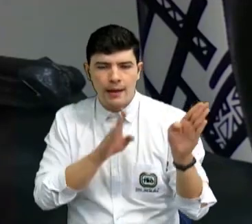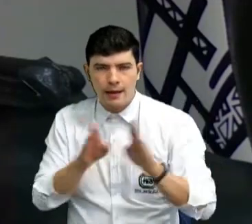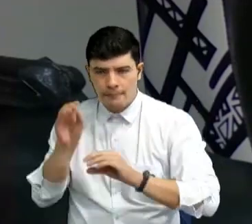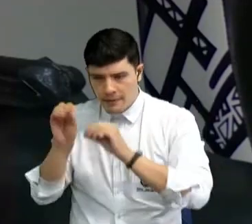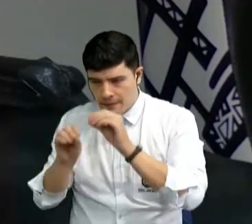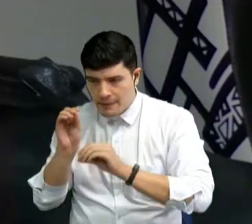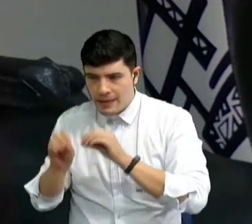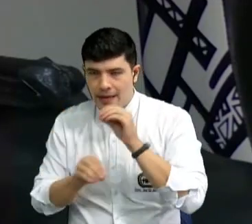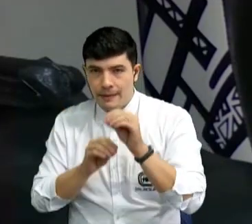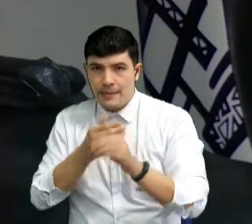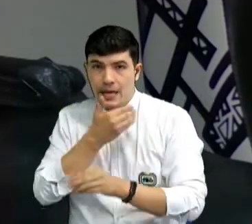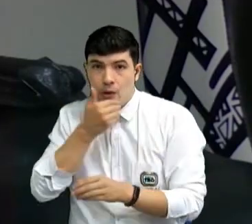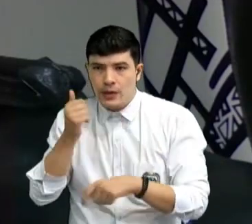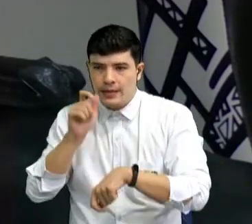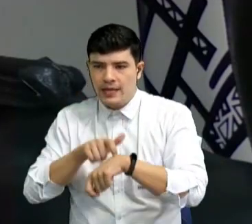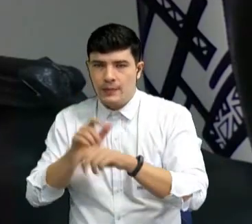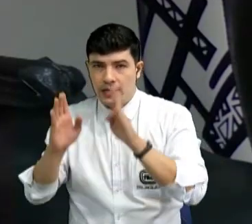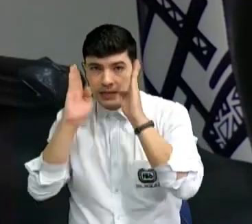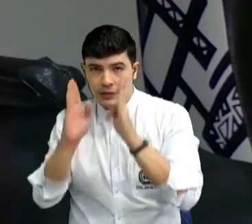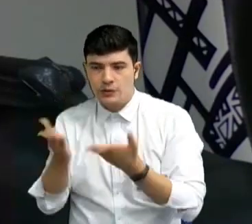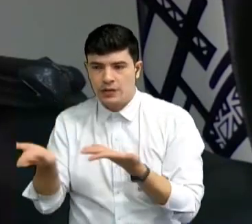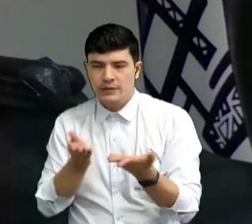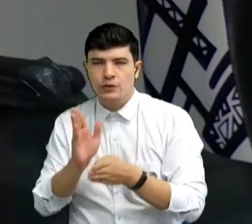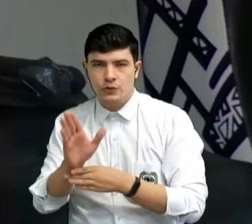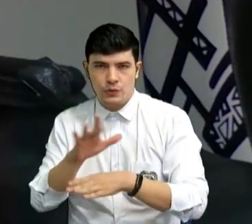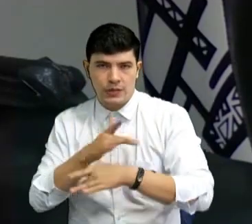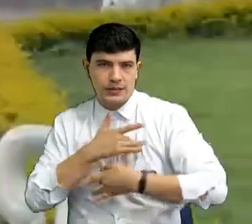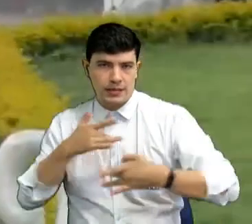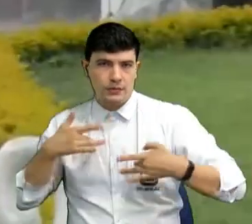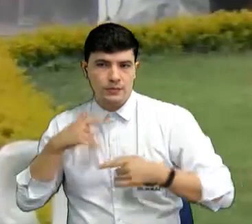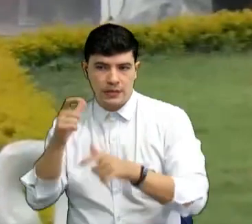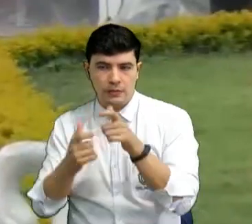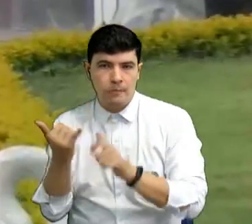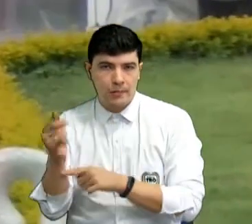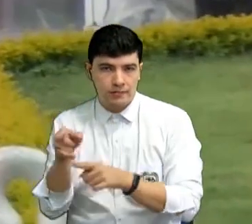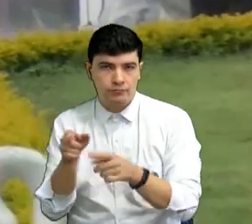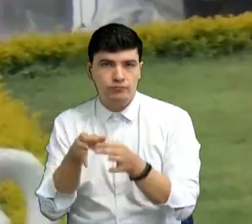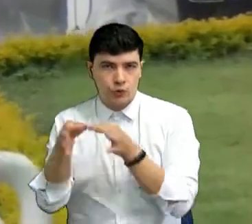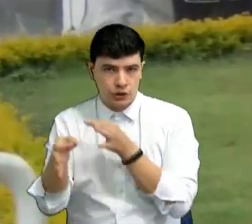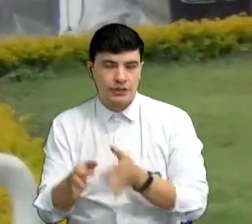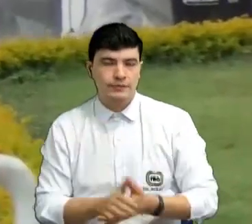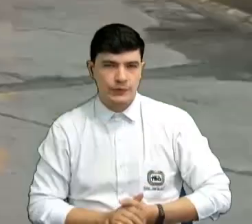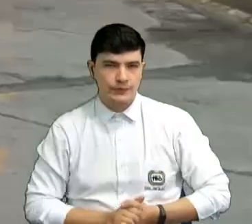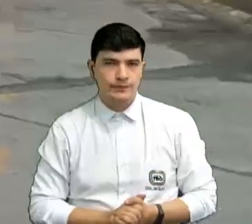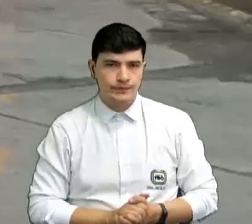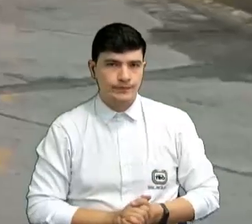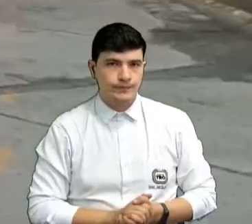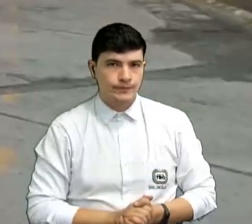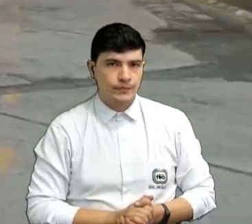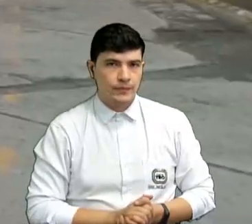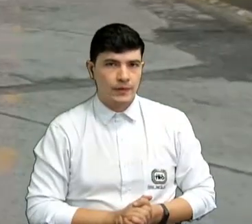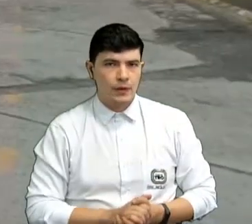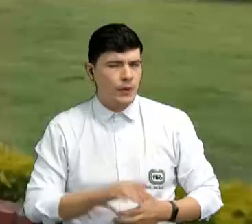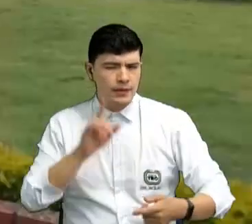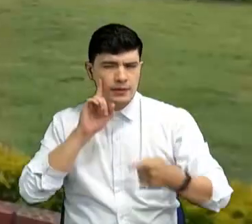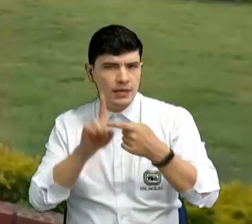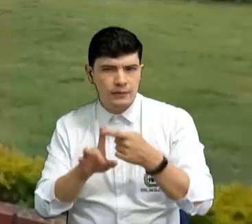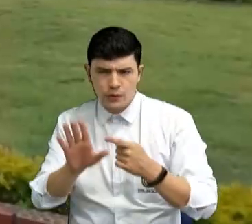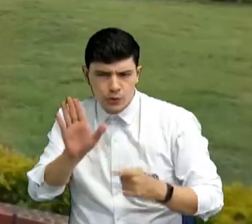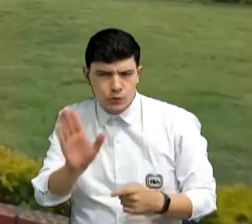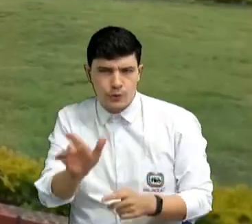de trabajar por nuestros usuarios, la razón de ser de las entidades de salud, el usuario,